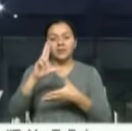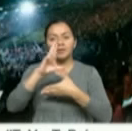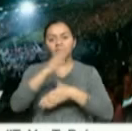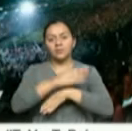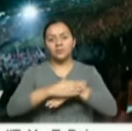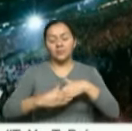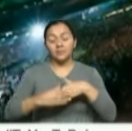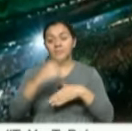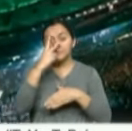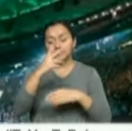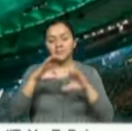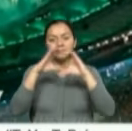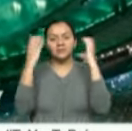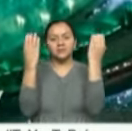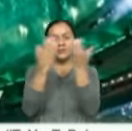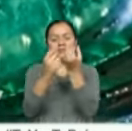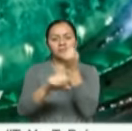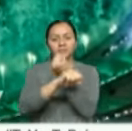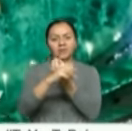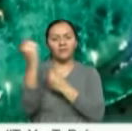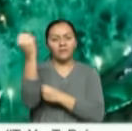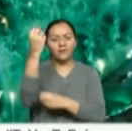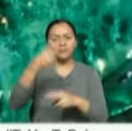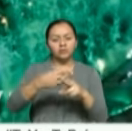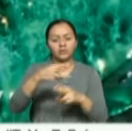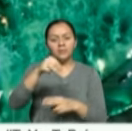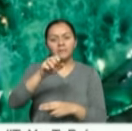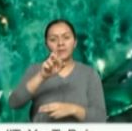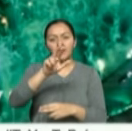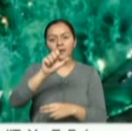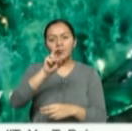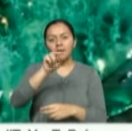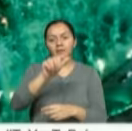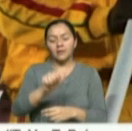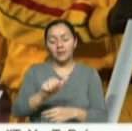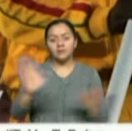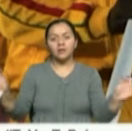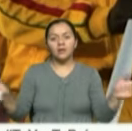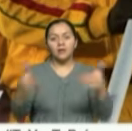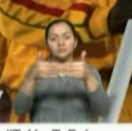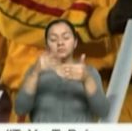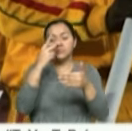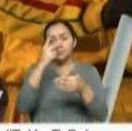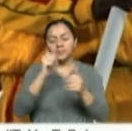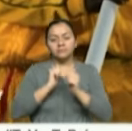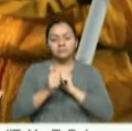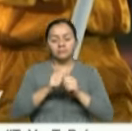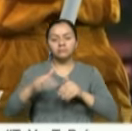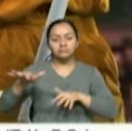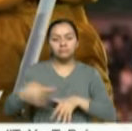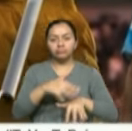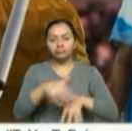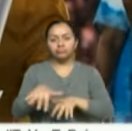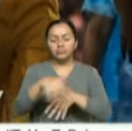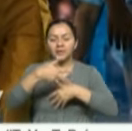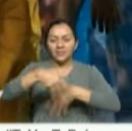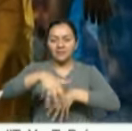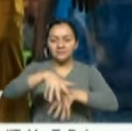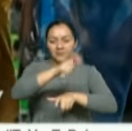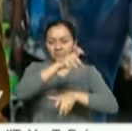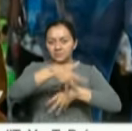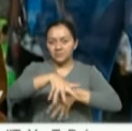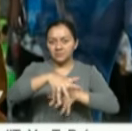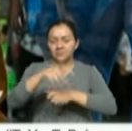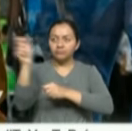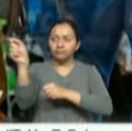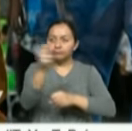El mítico Estadio Maracaná volvió a llenarse en una ceremonia de clausura, con los atletas desfilando en el gramado. Cerraron